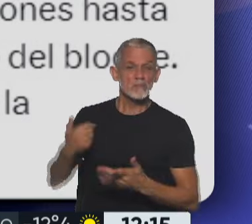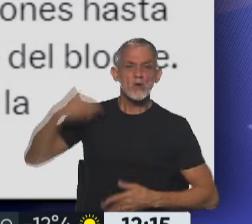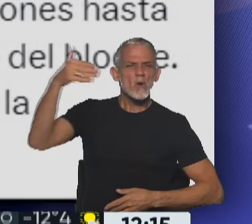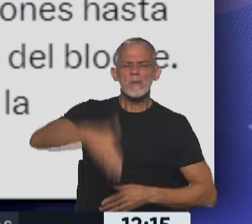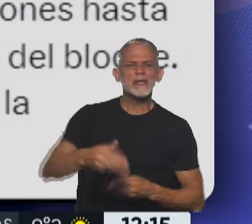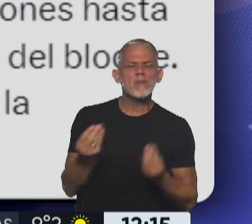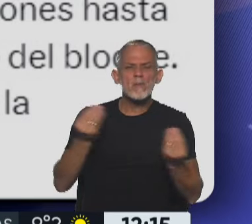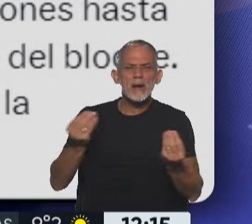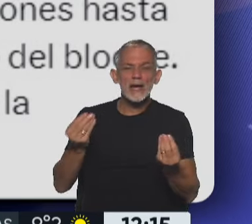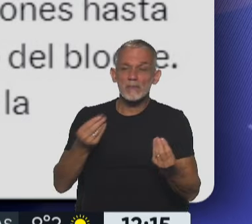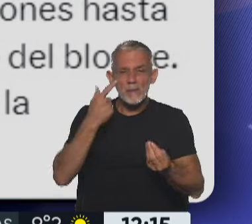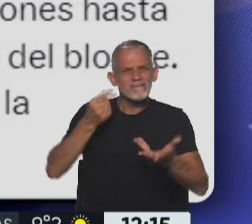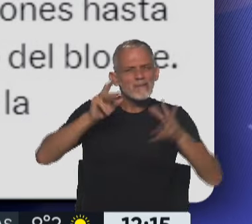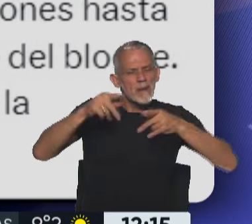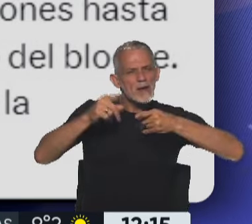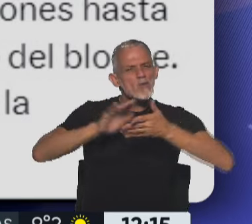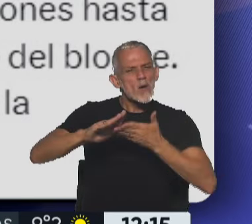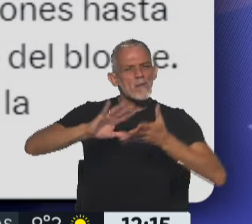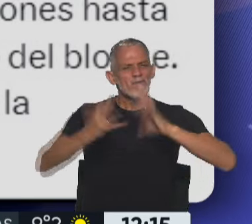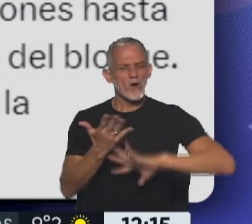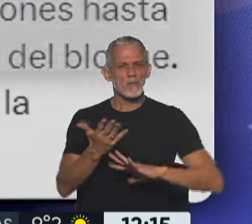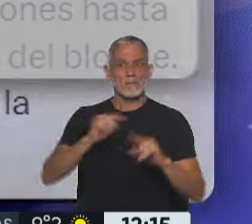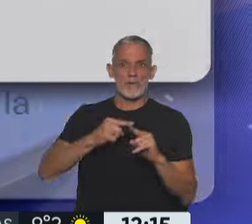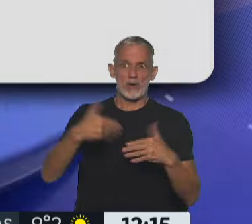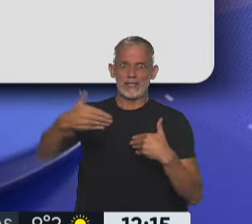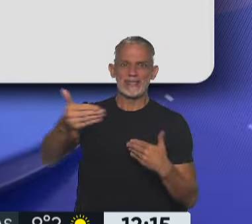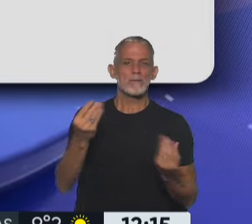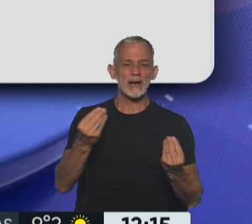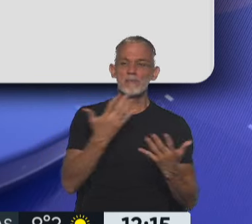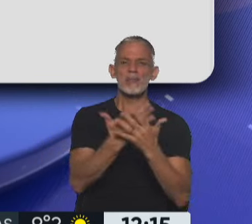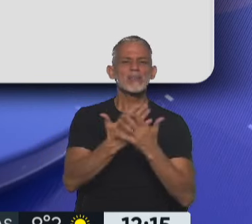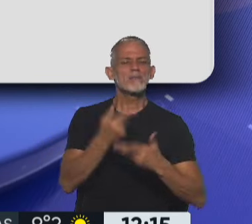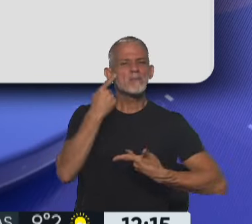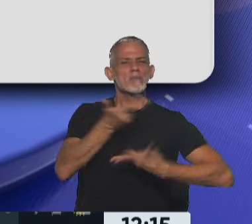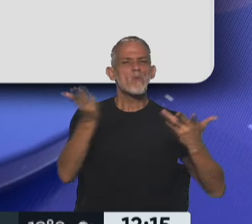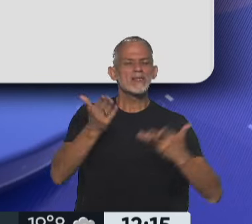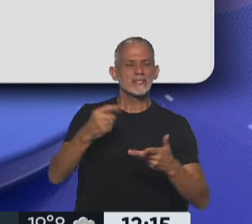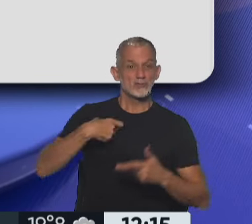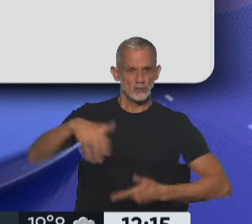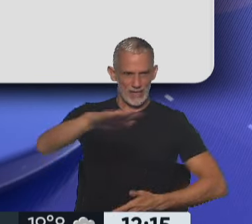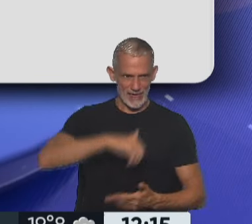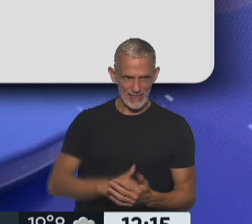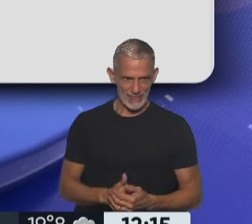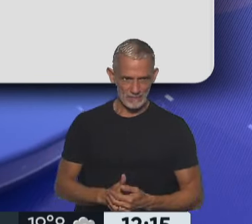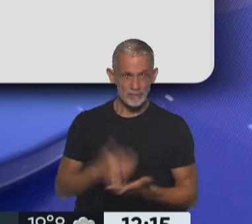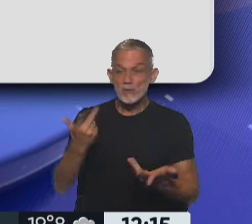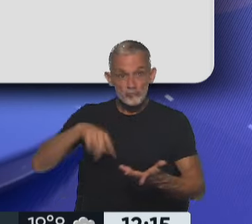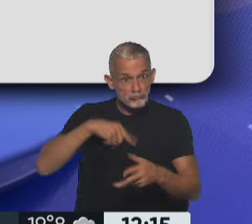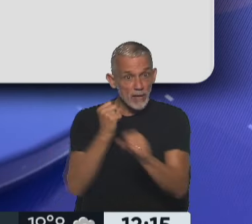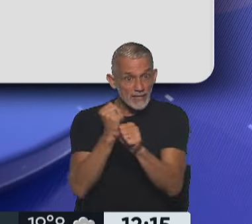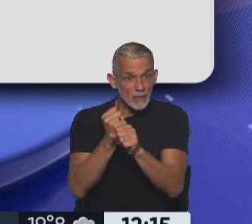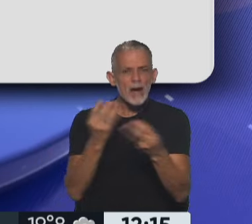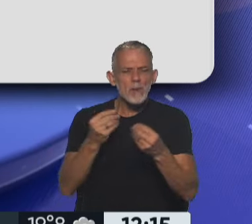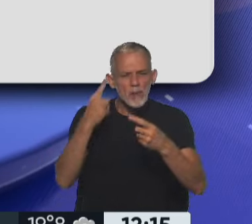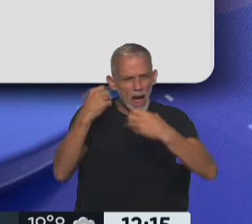plantear nuevas formas de hacer política de Cara a la sociedad y agrega vamos a trabajar siempre por los